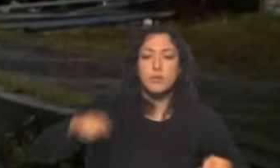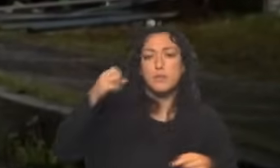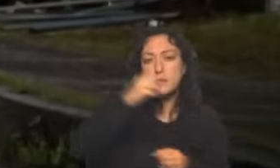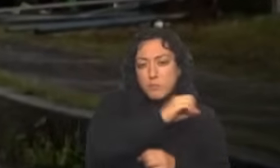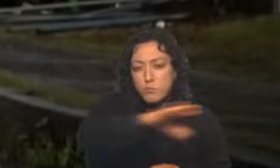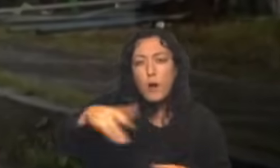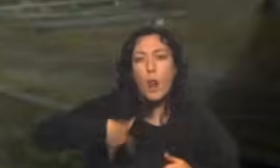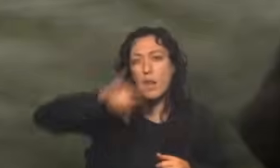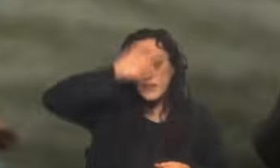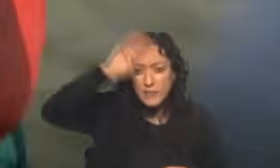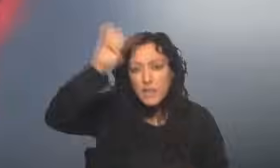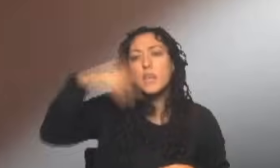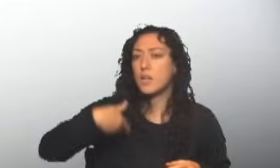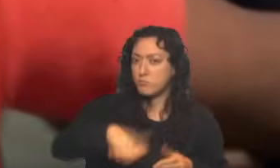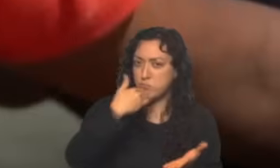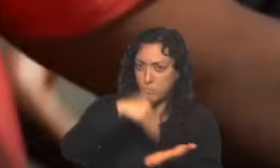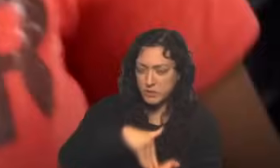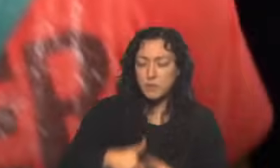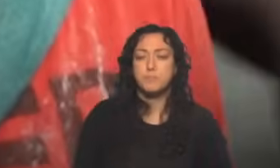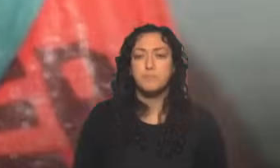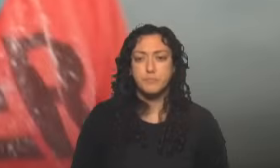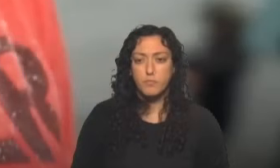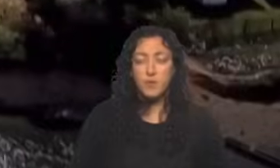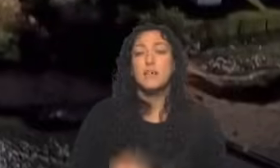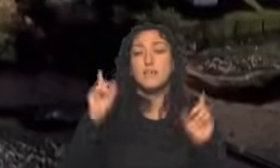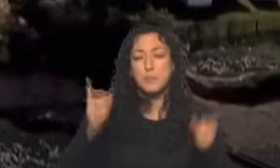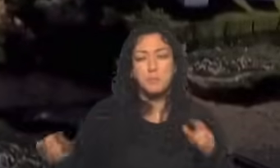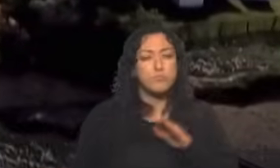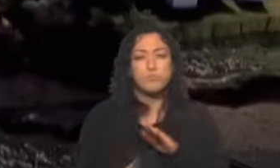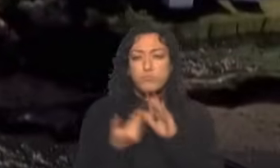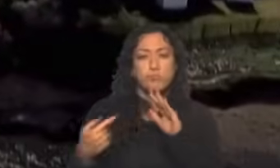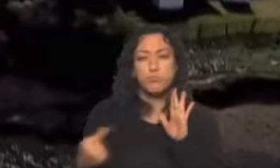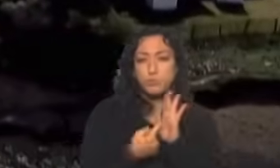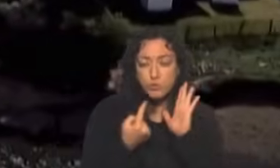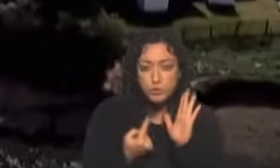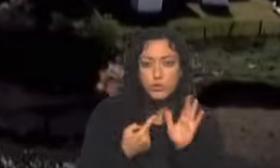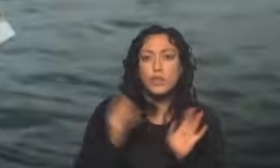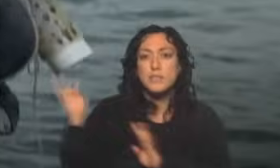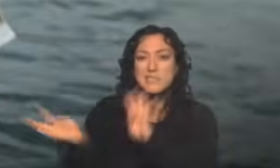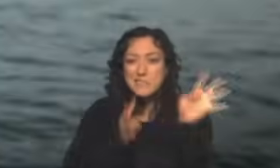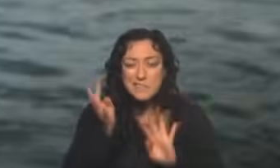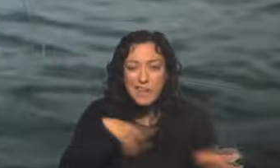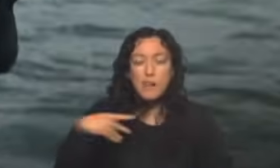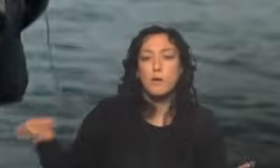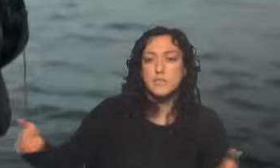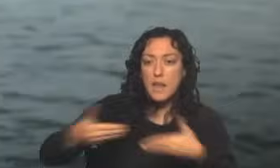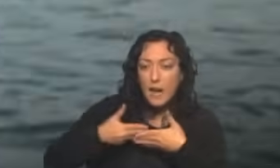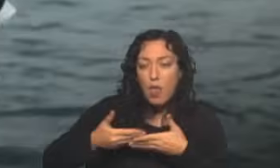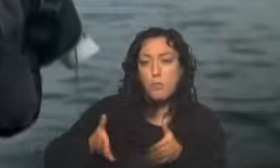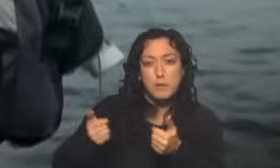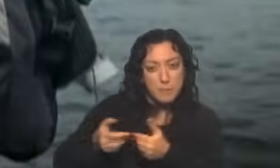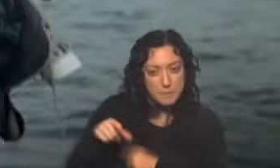Panamá. Otro punto central de su plataforma electoral es el cierre de la selva de Darién por el lado de